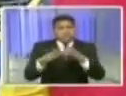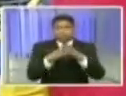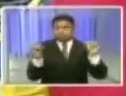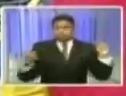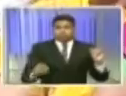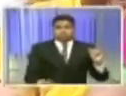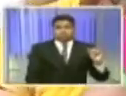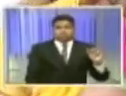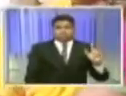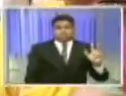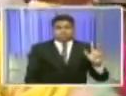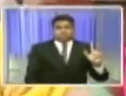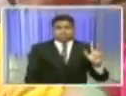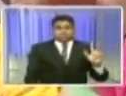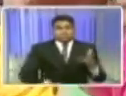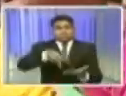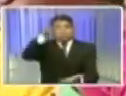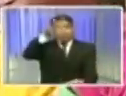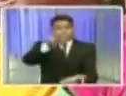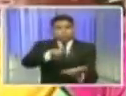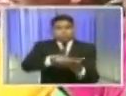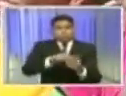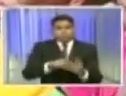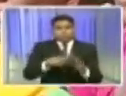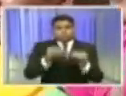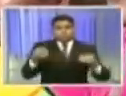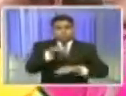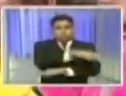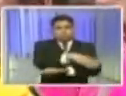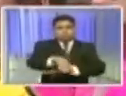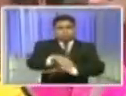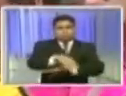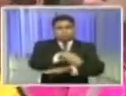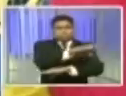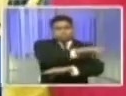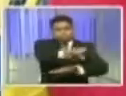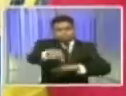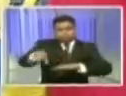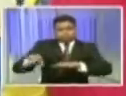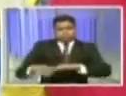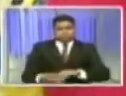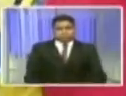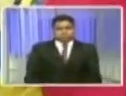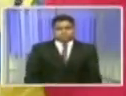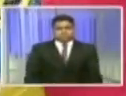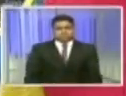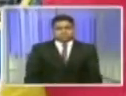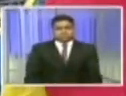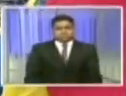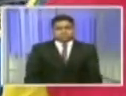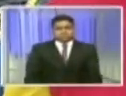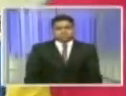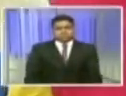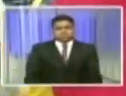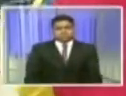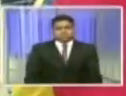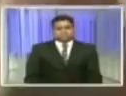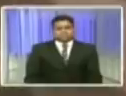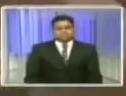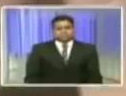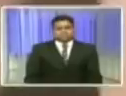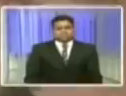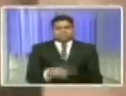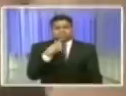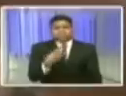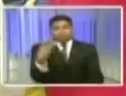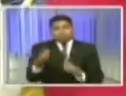Que estamos aprobando esto en todos los estados. El compañero me dice, estado por estado, es